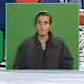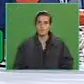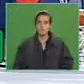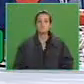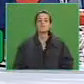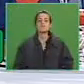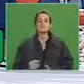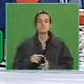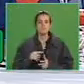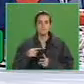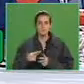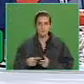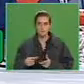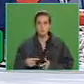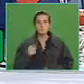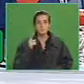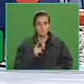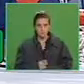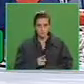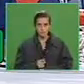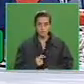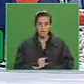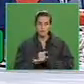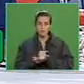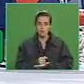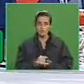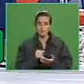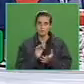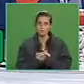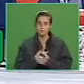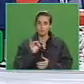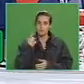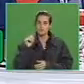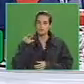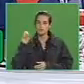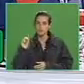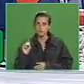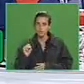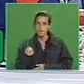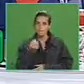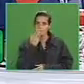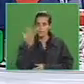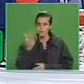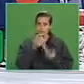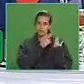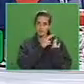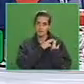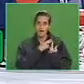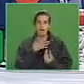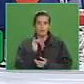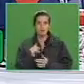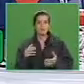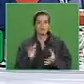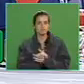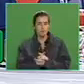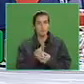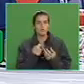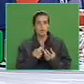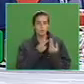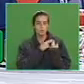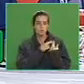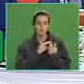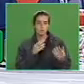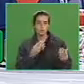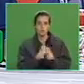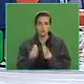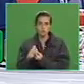que tenemos que ayudar al compañero Jesús Faría, que está al frente de esta tarea. Esto es una tarea colectiva. Tenemos que